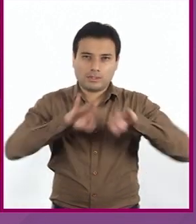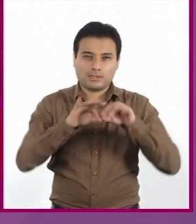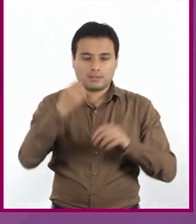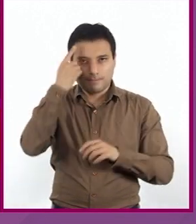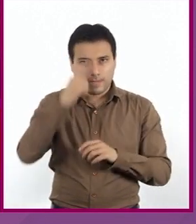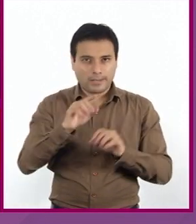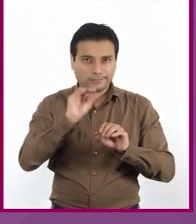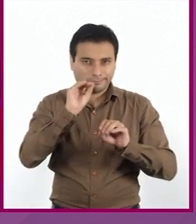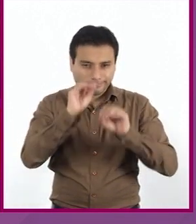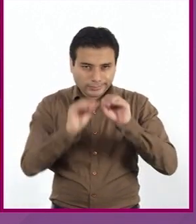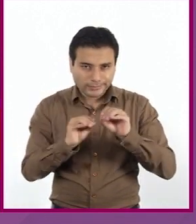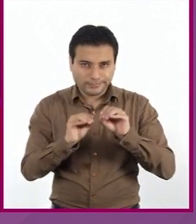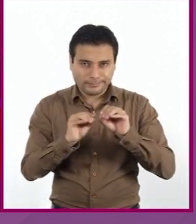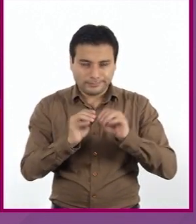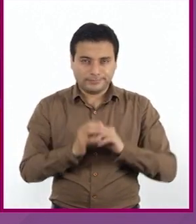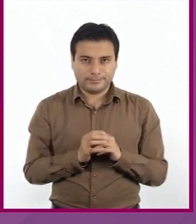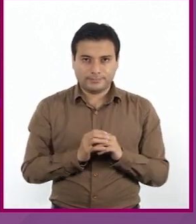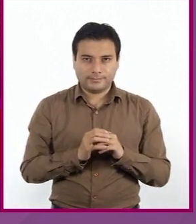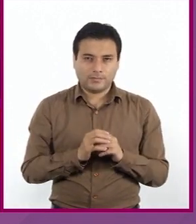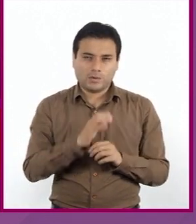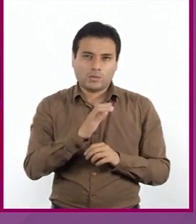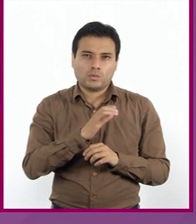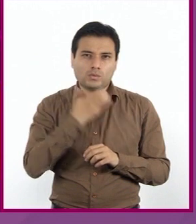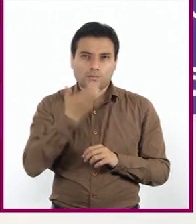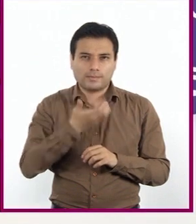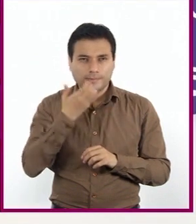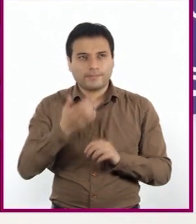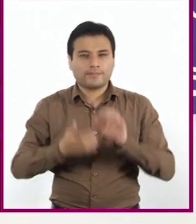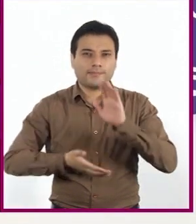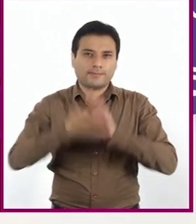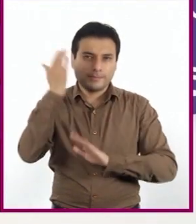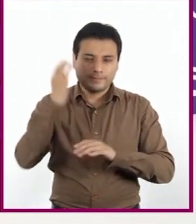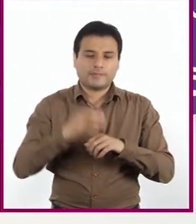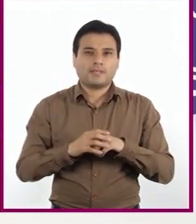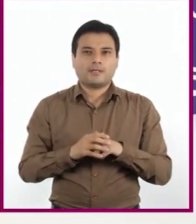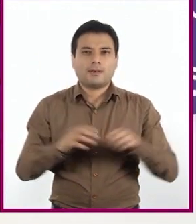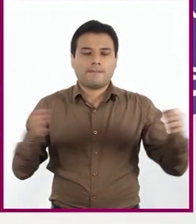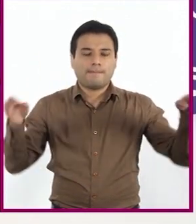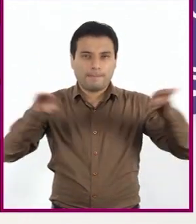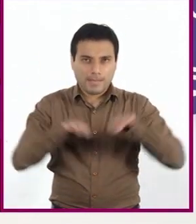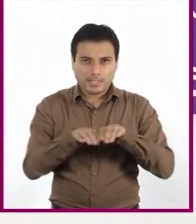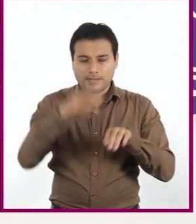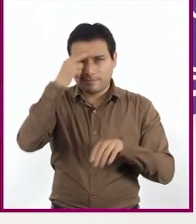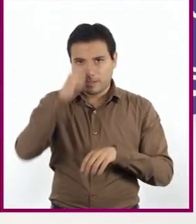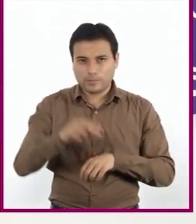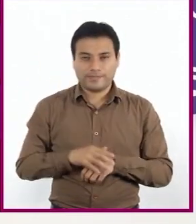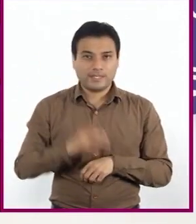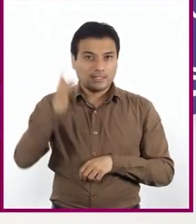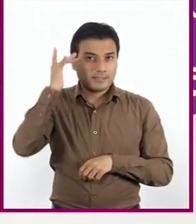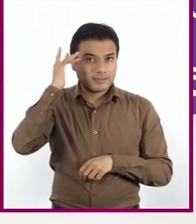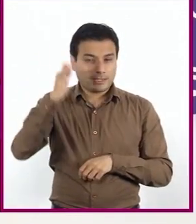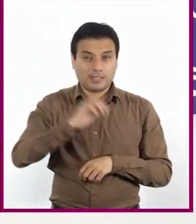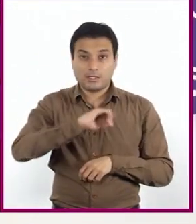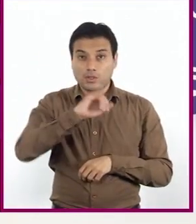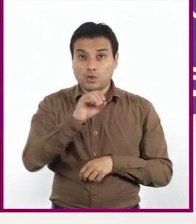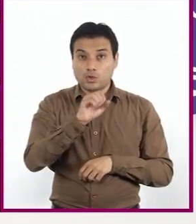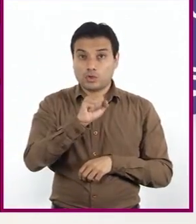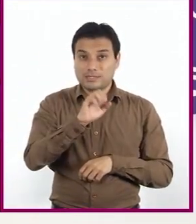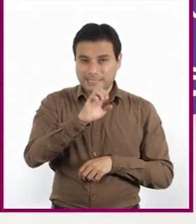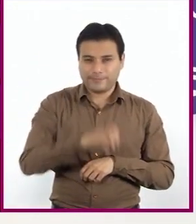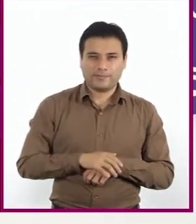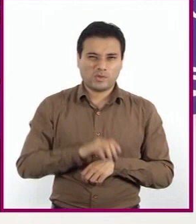paso hacia el occidente y hacia el Valle de México. En San José Mogote y regiones del